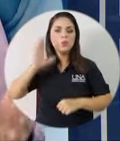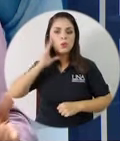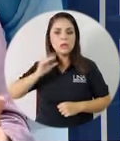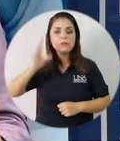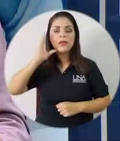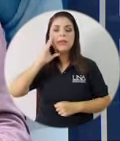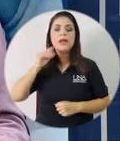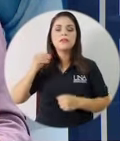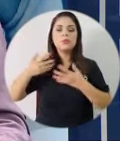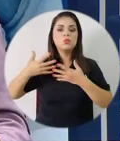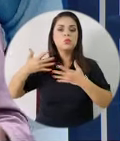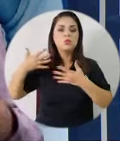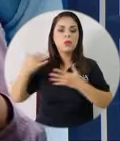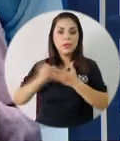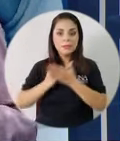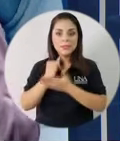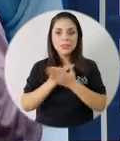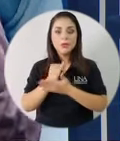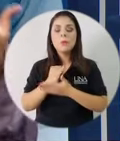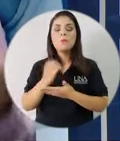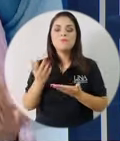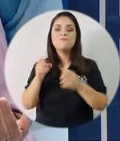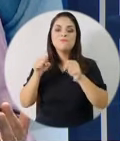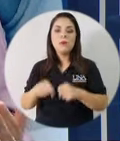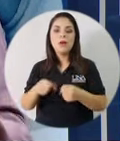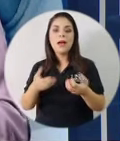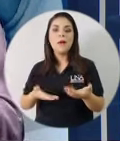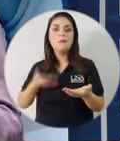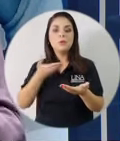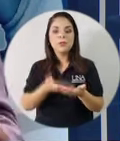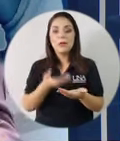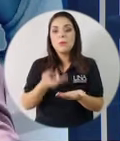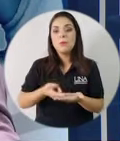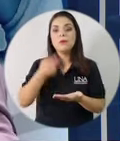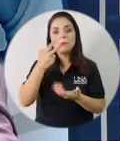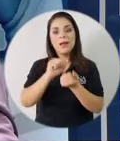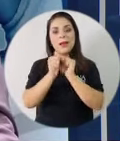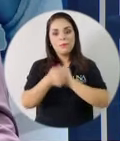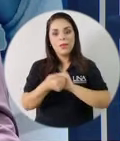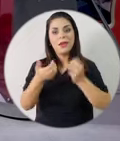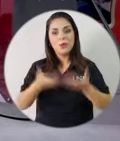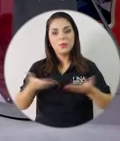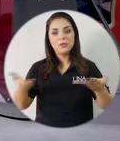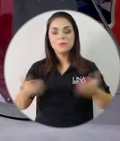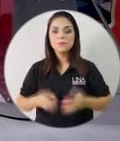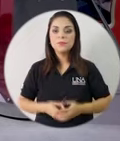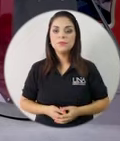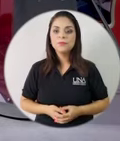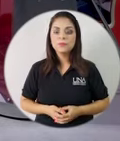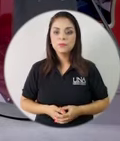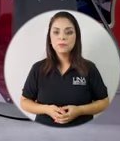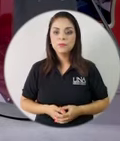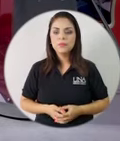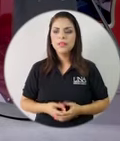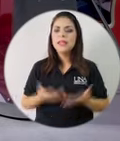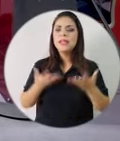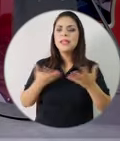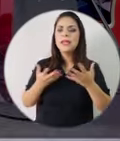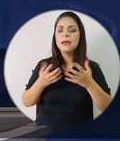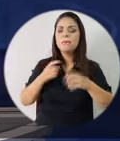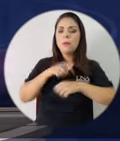su expertise en investigación, puede hacer un aporte muy valioso a cambiar las cosas. ¿En qué marco se da este aporte?